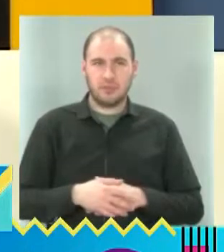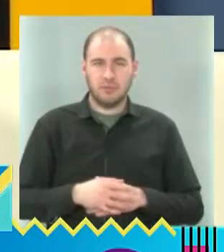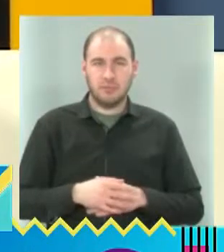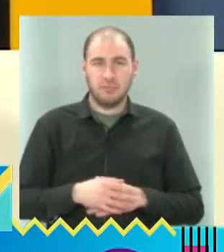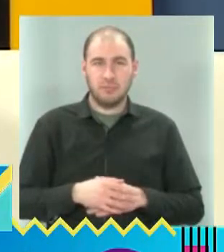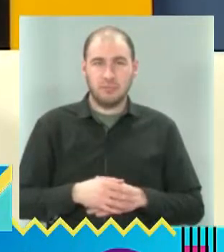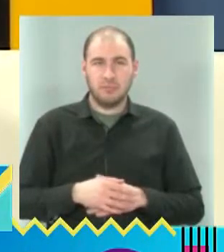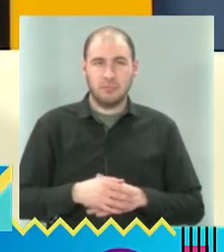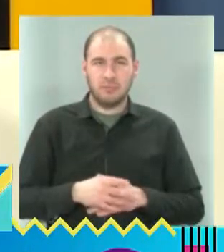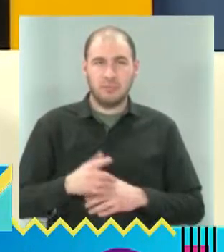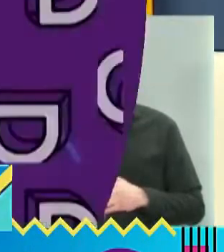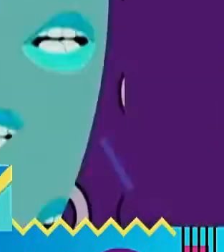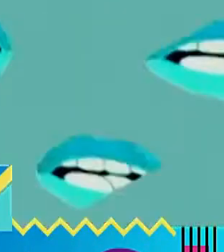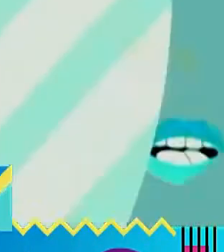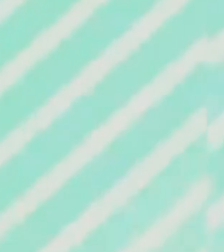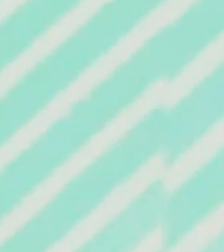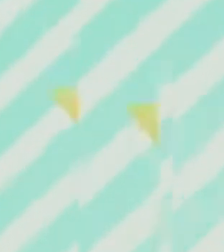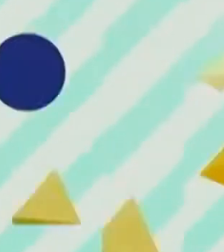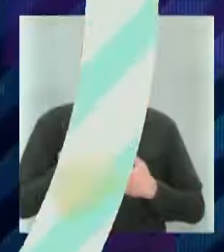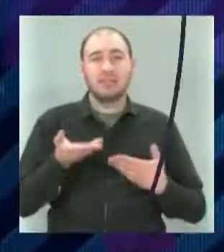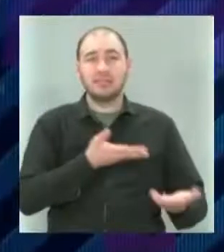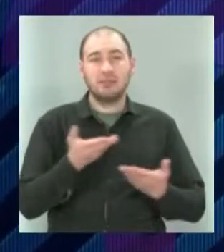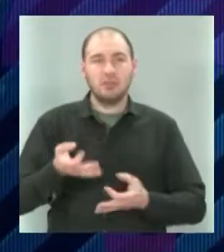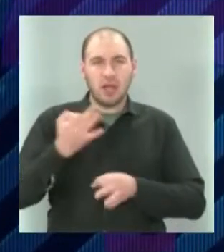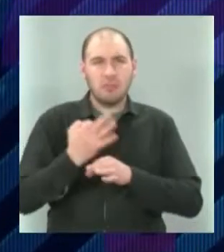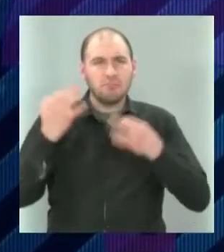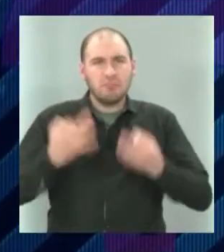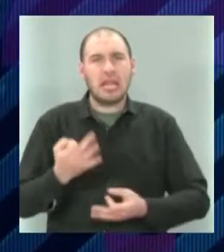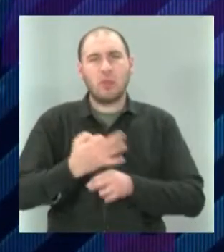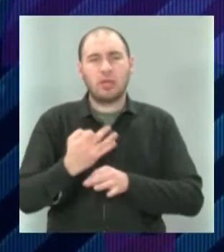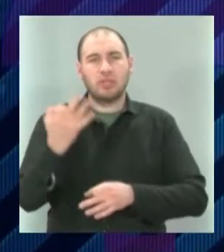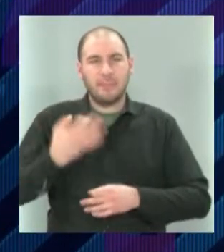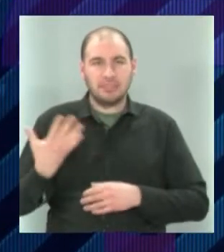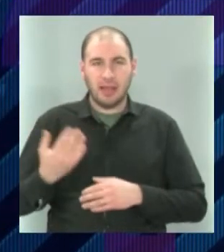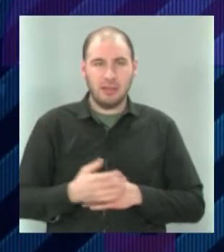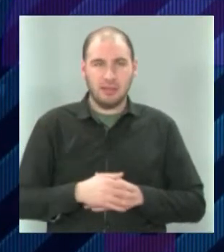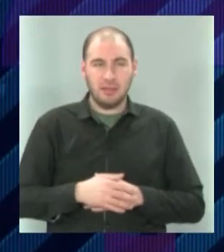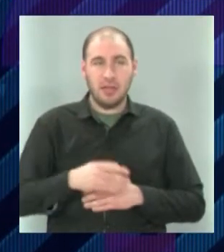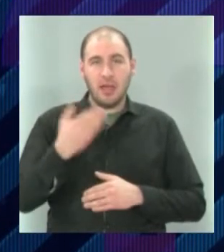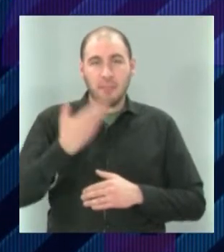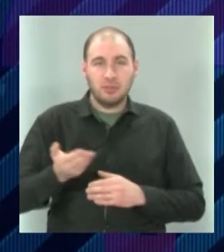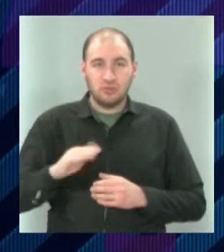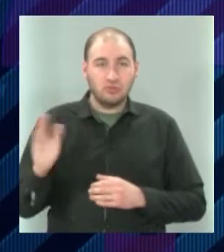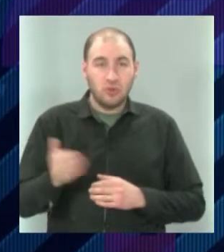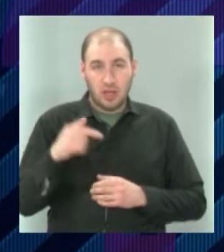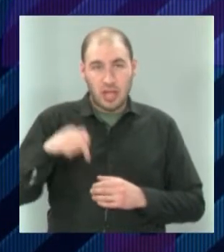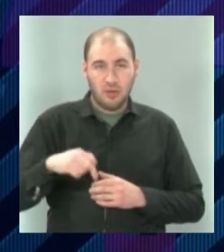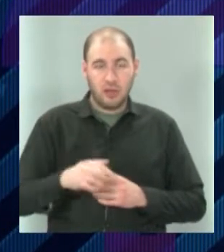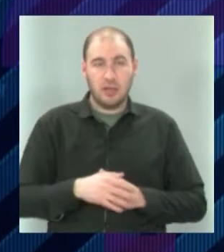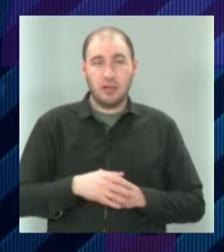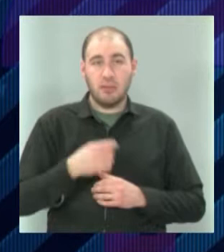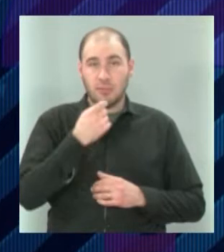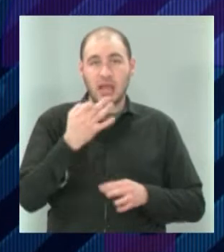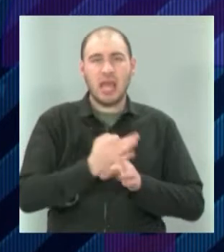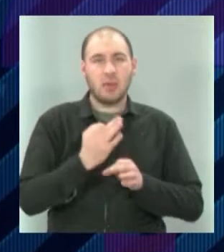tenemos un buen servicio educativo en educación especial. A nadie se le escapa hoy en día que puede ir a